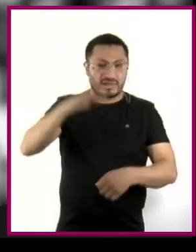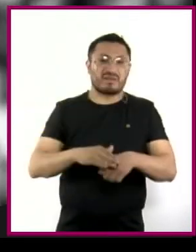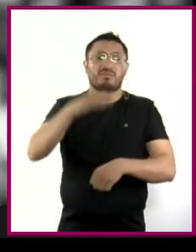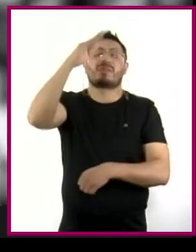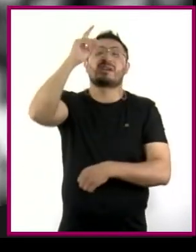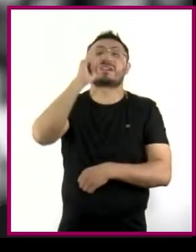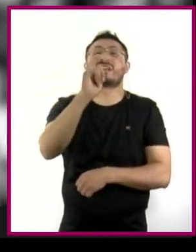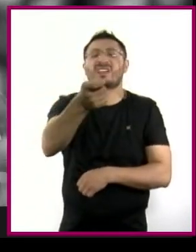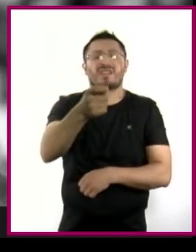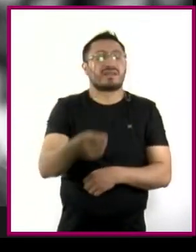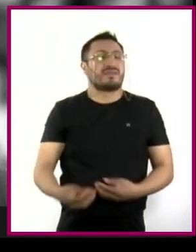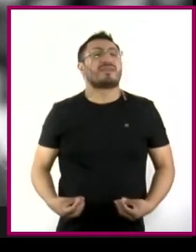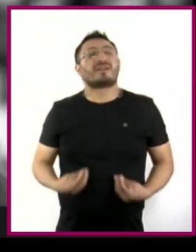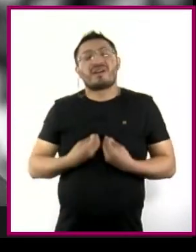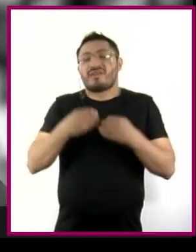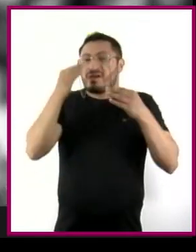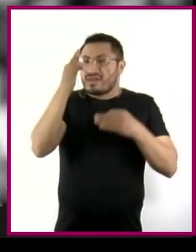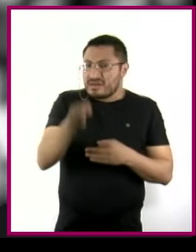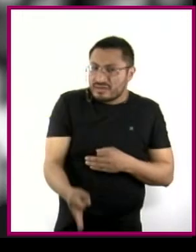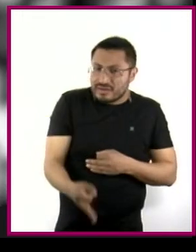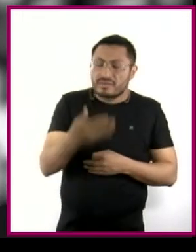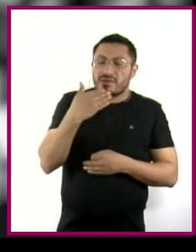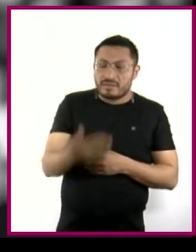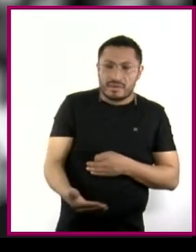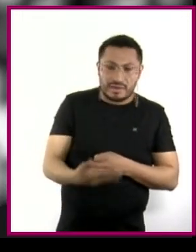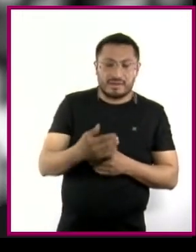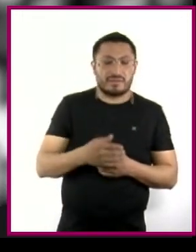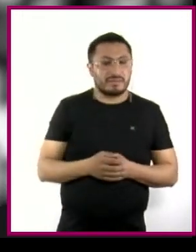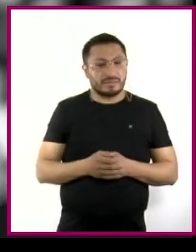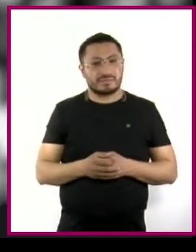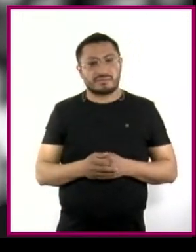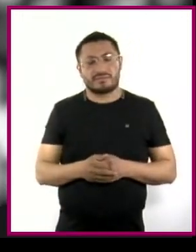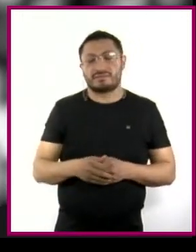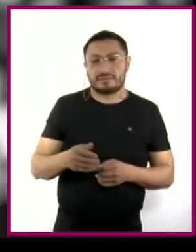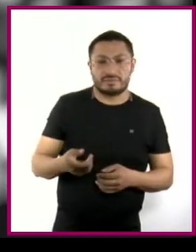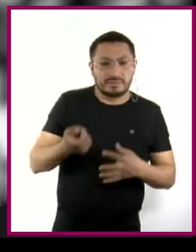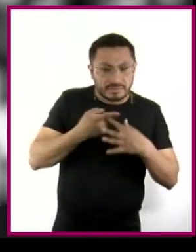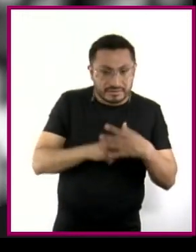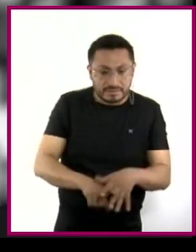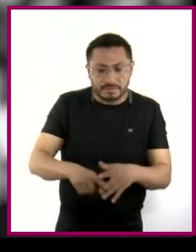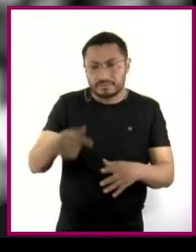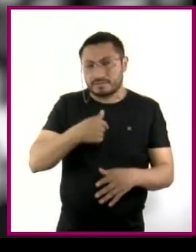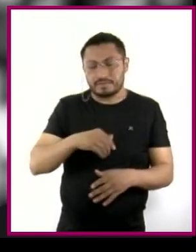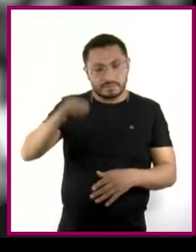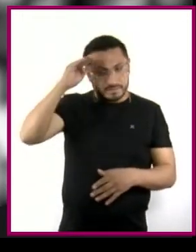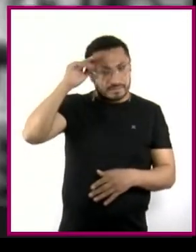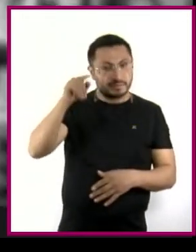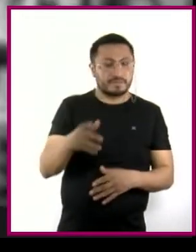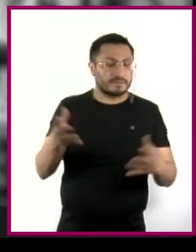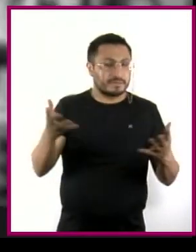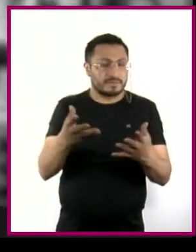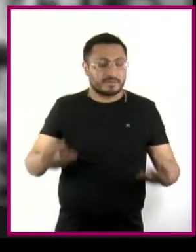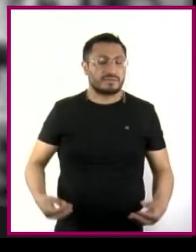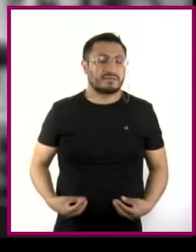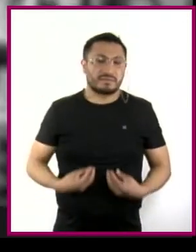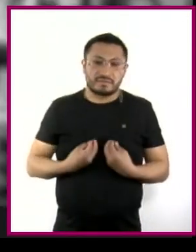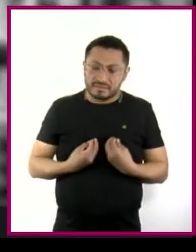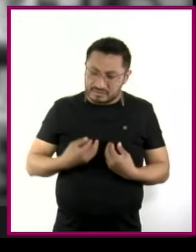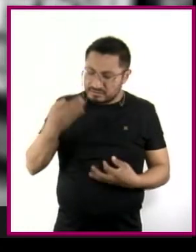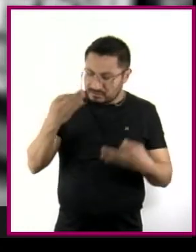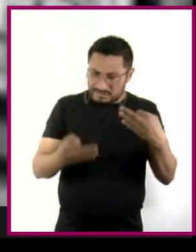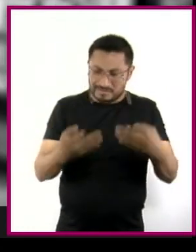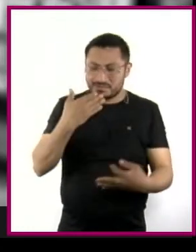lo que hace aceptable una vida y no otra. Al principio, yo pensaba que lo que hace a la vida aceptable es